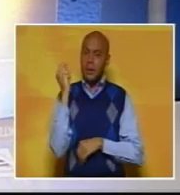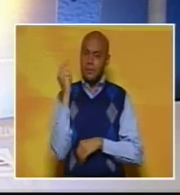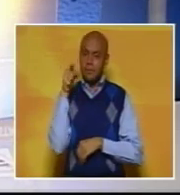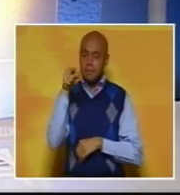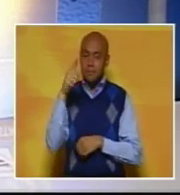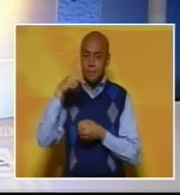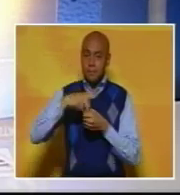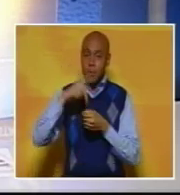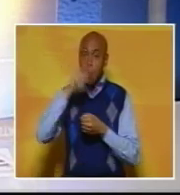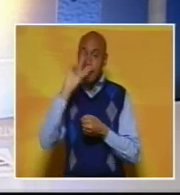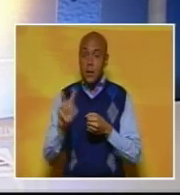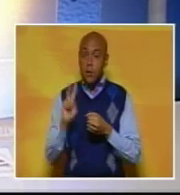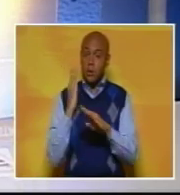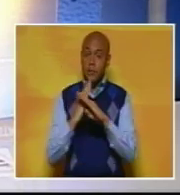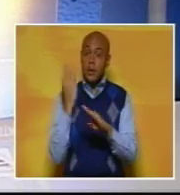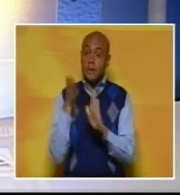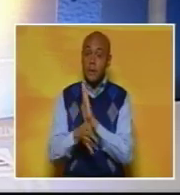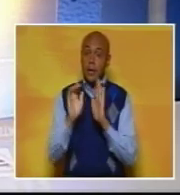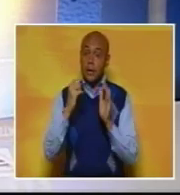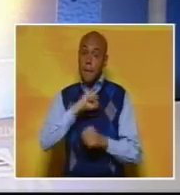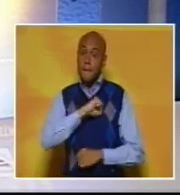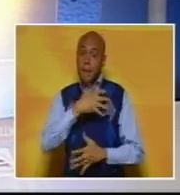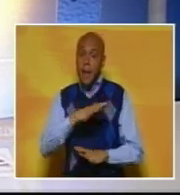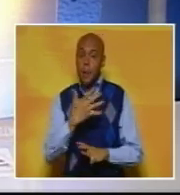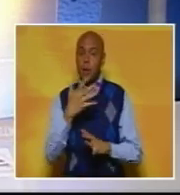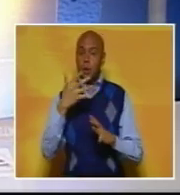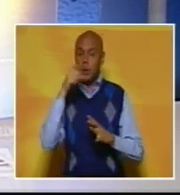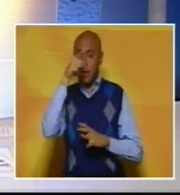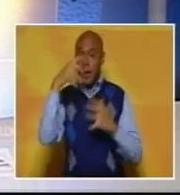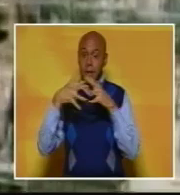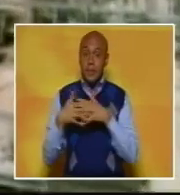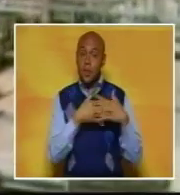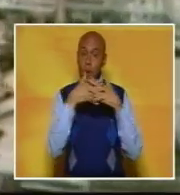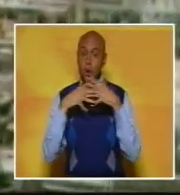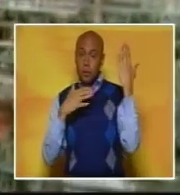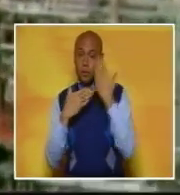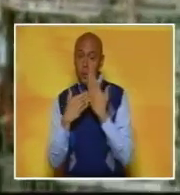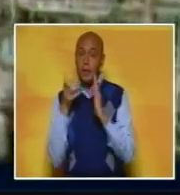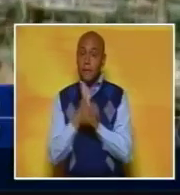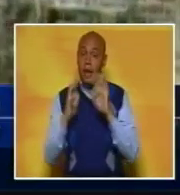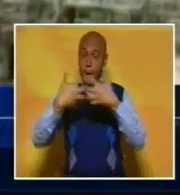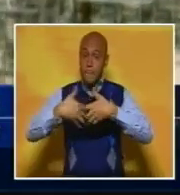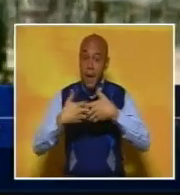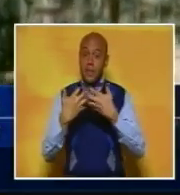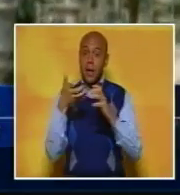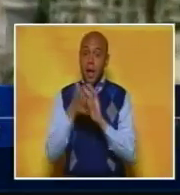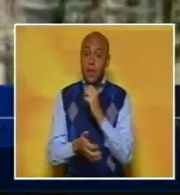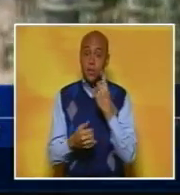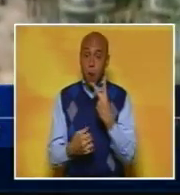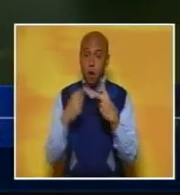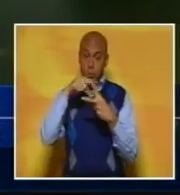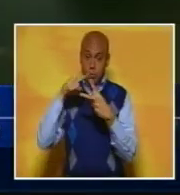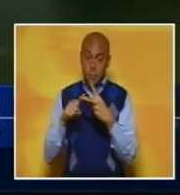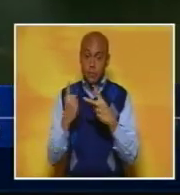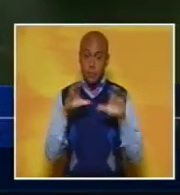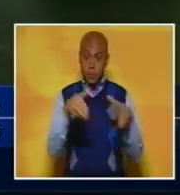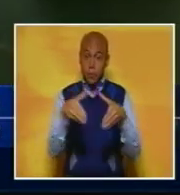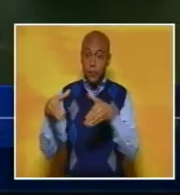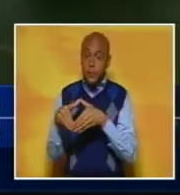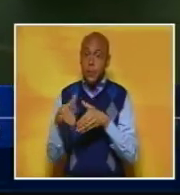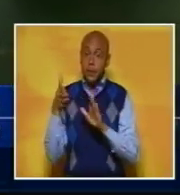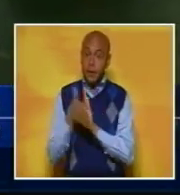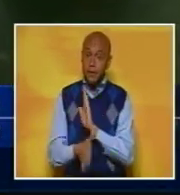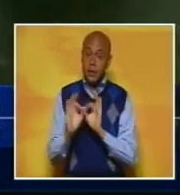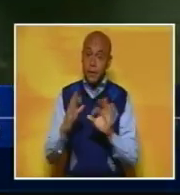por temor a posibles sanciones del gobierno de Estados Unidos. Las firmas indias Realis Industries, que operan